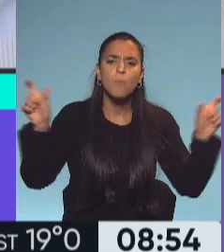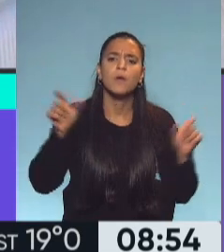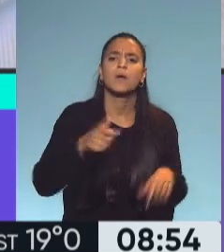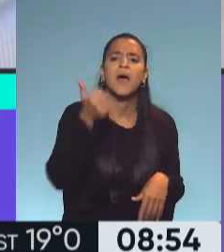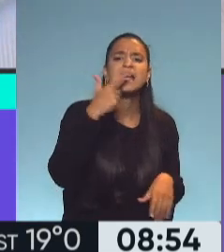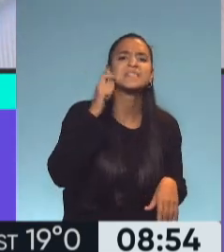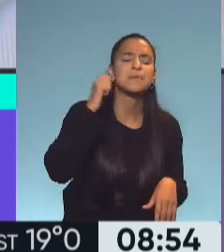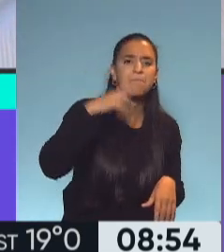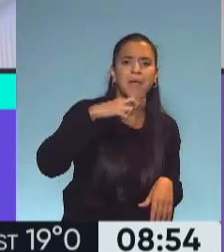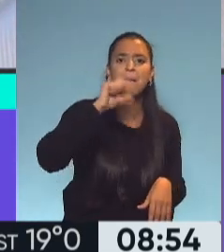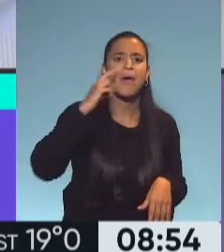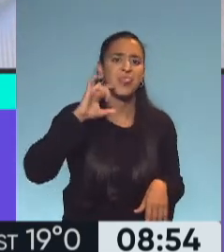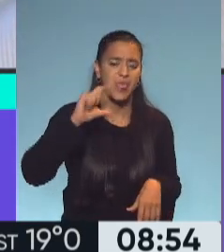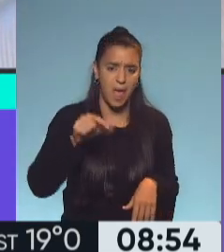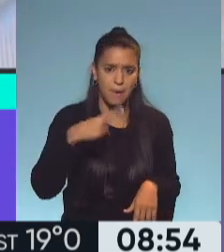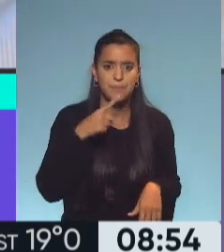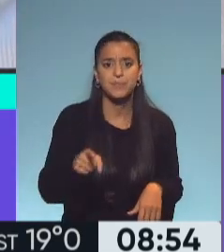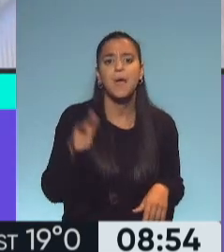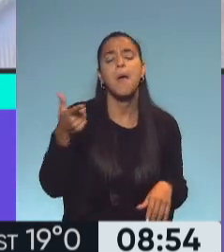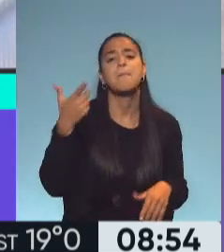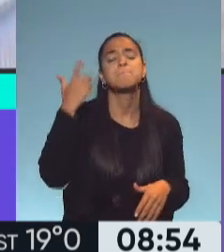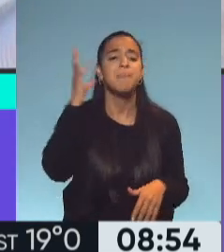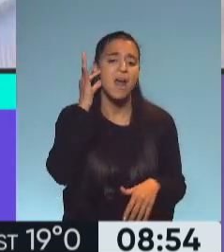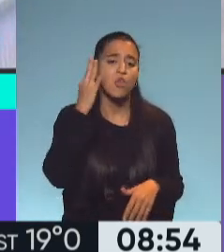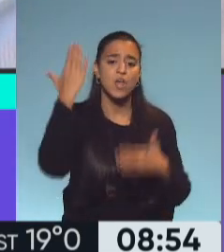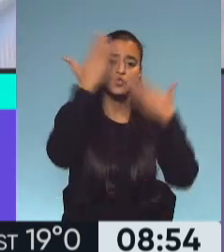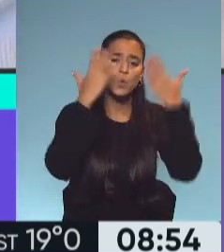Asif Kapadia. Se viene entonces Maradona, Sueño Bendito.